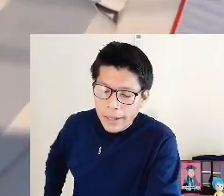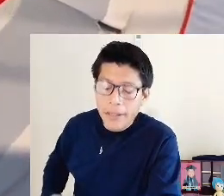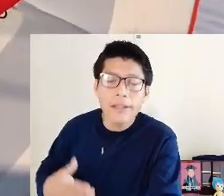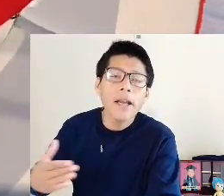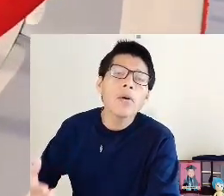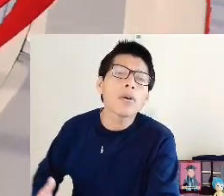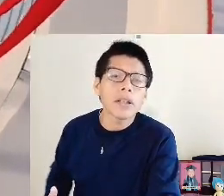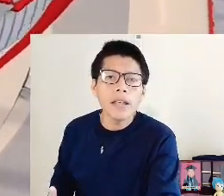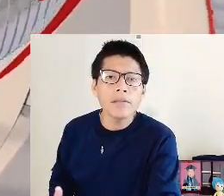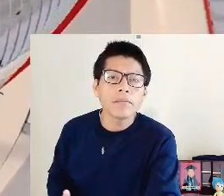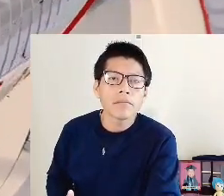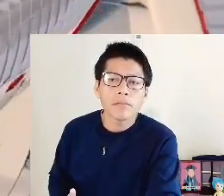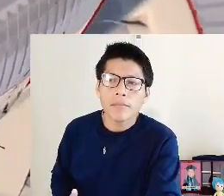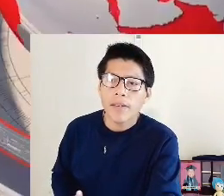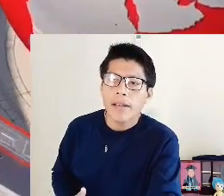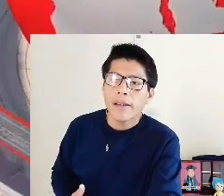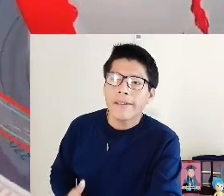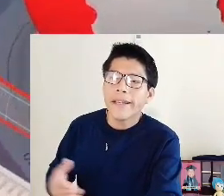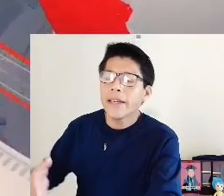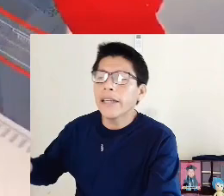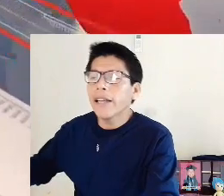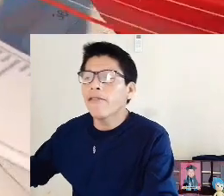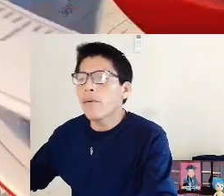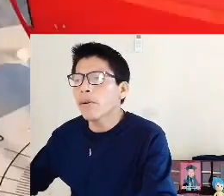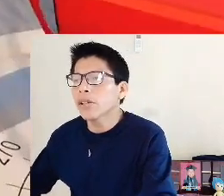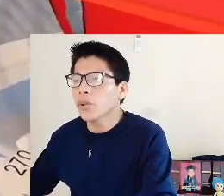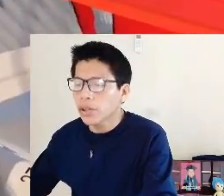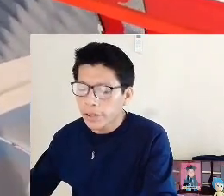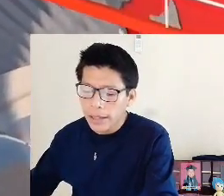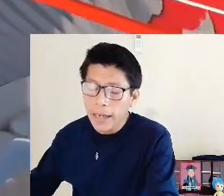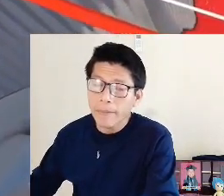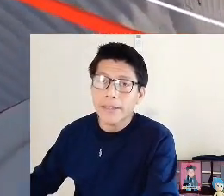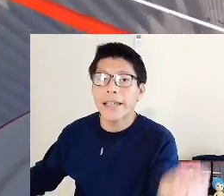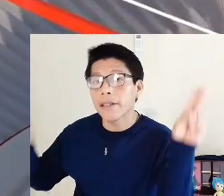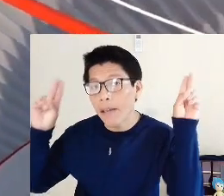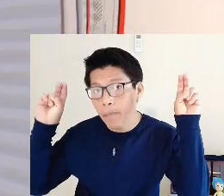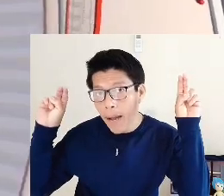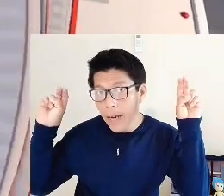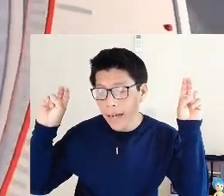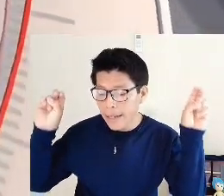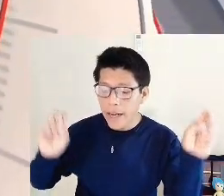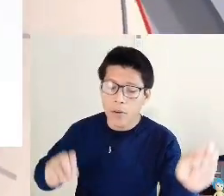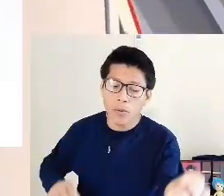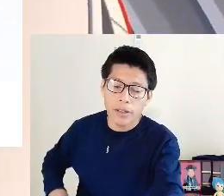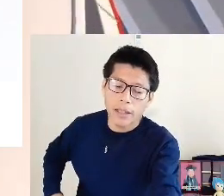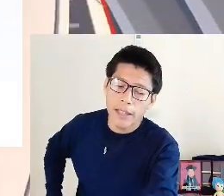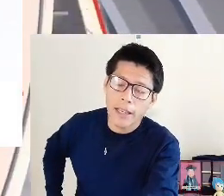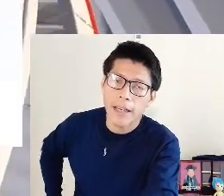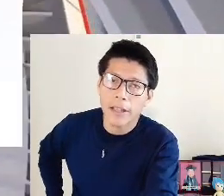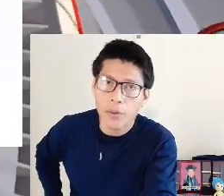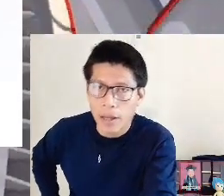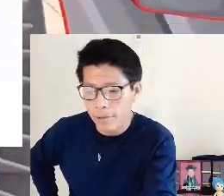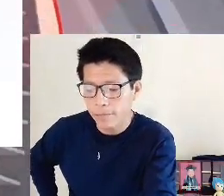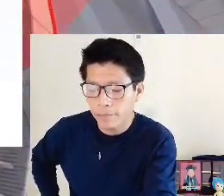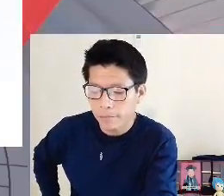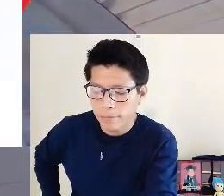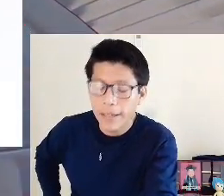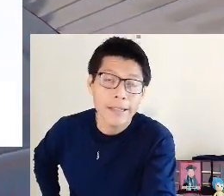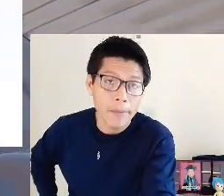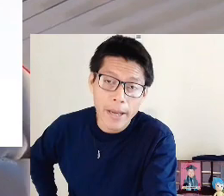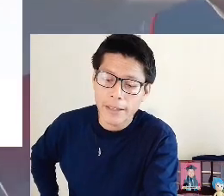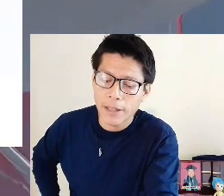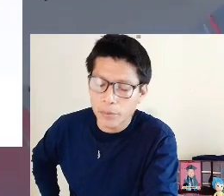que Santiago declina a favor de Xóchitl Gálvez que se baja de la contienda electoral